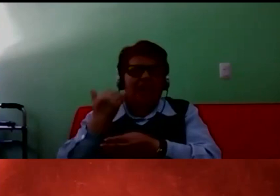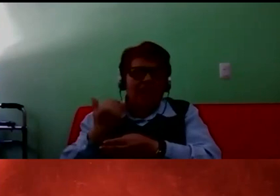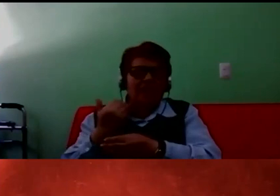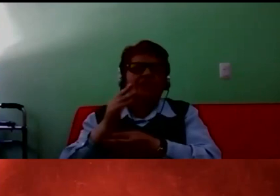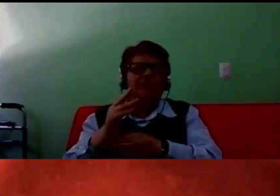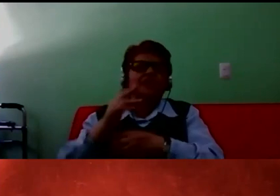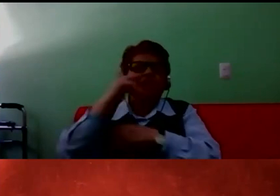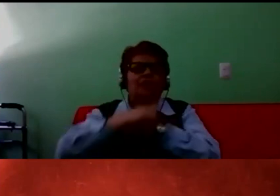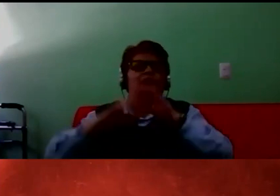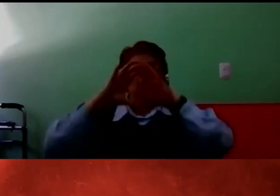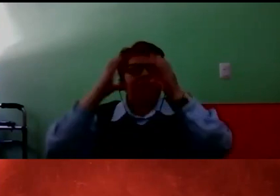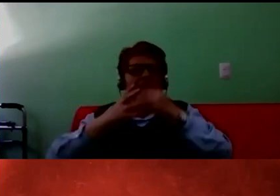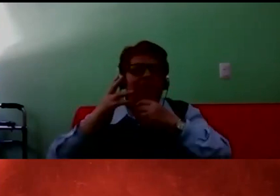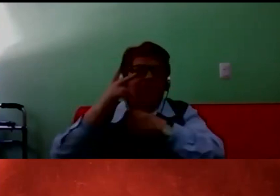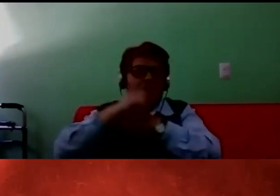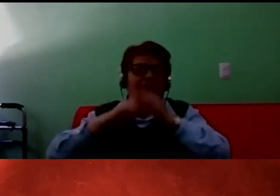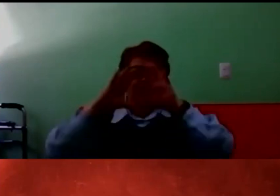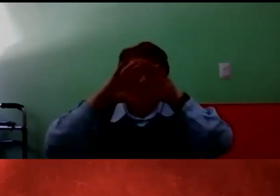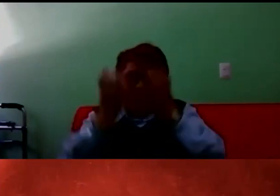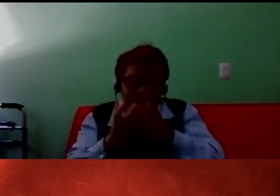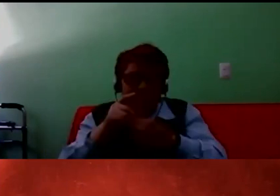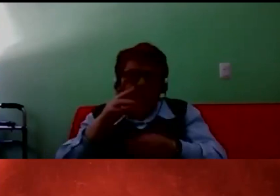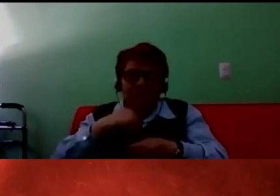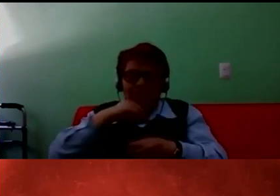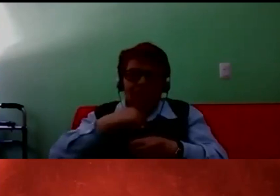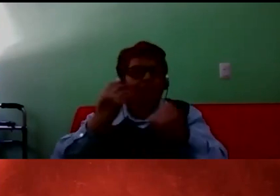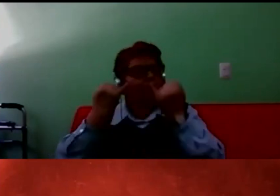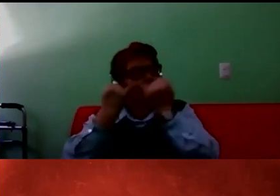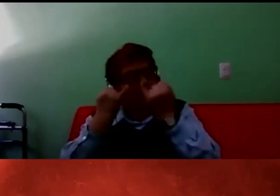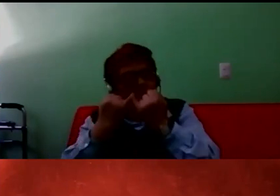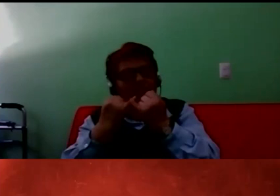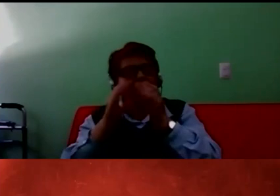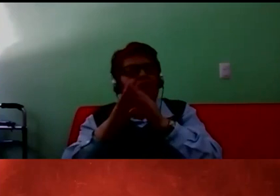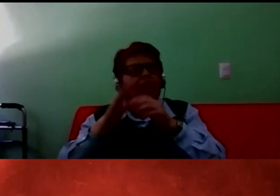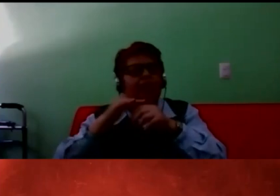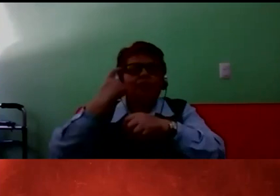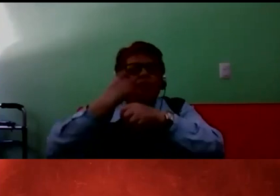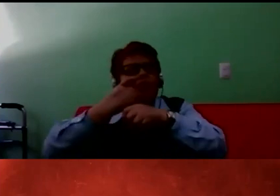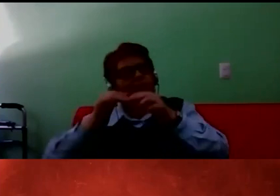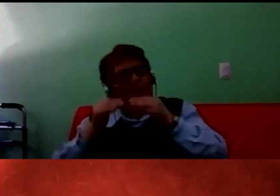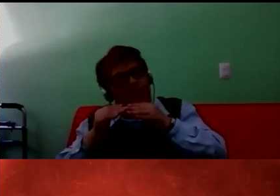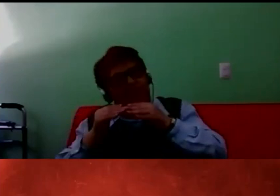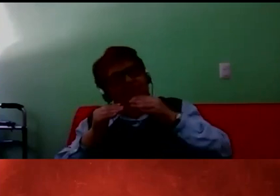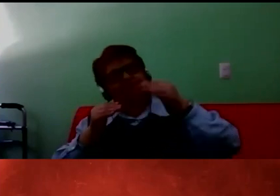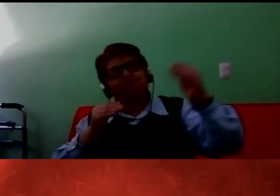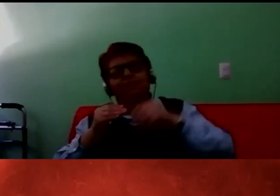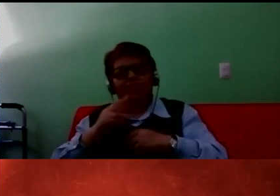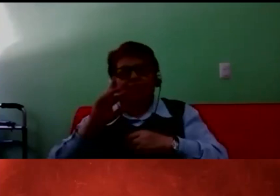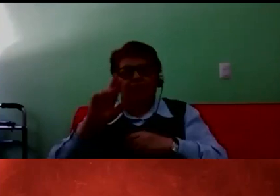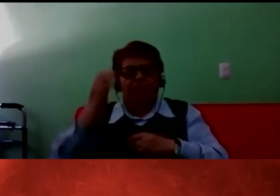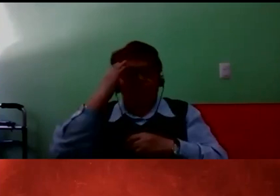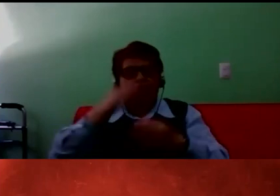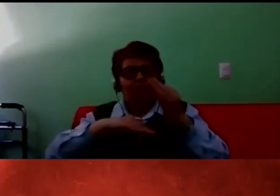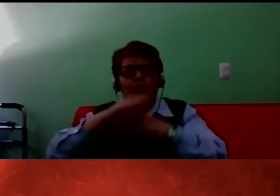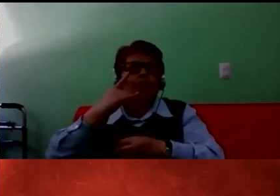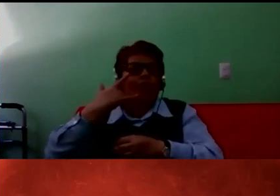otros países, en donde nosotros también estamos siendo punta de lanza, estamos generando esta vanguardia, reconocer a todos aquellos que lucharon